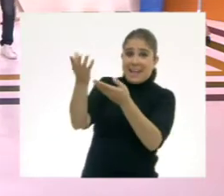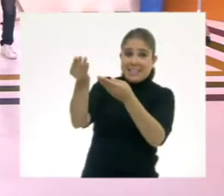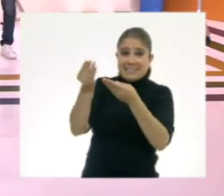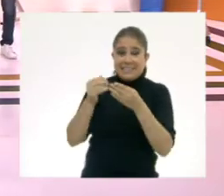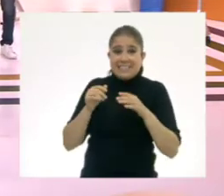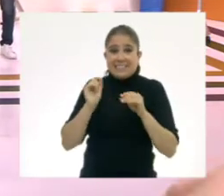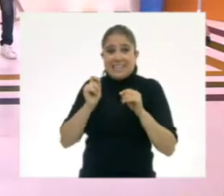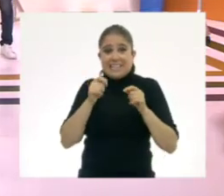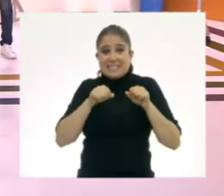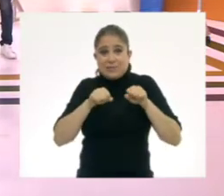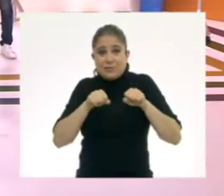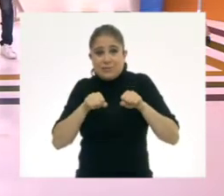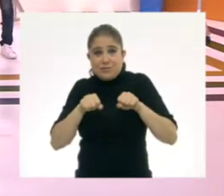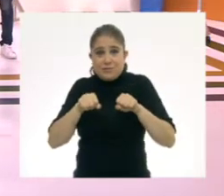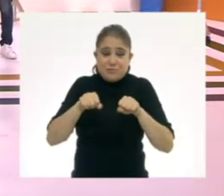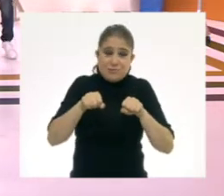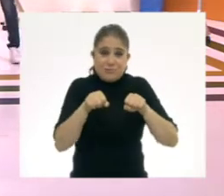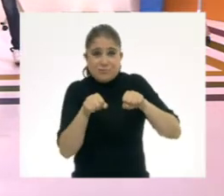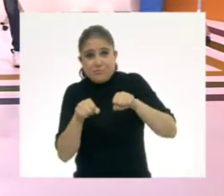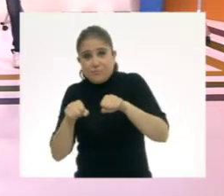viene el carrito. ¿Qué es esto?